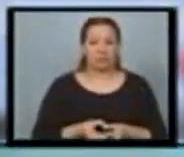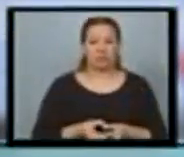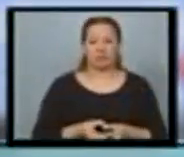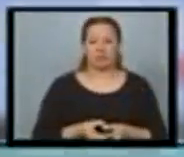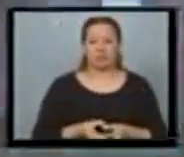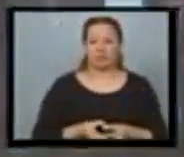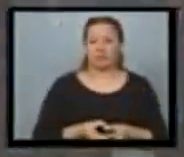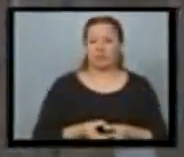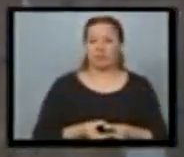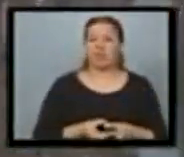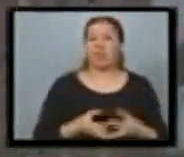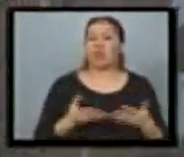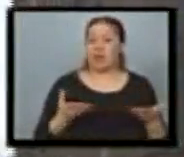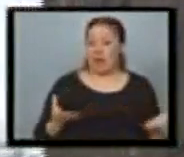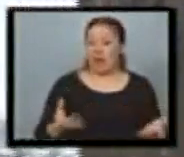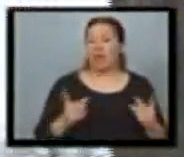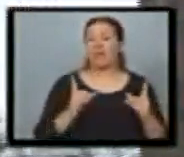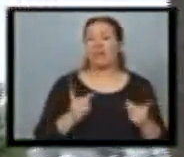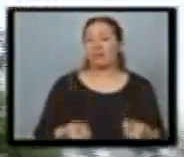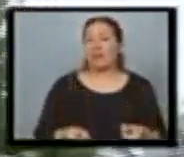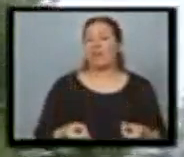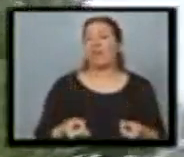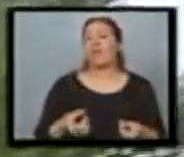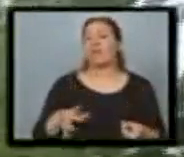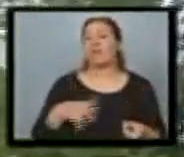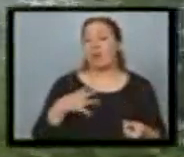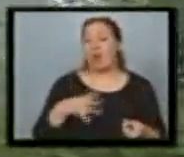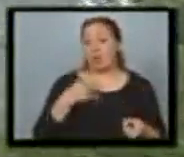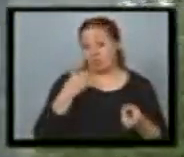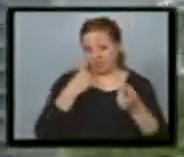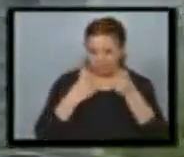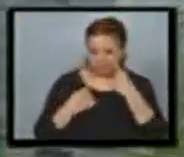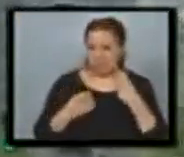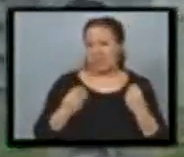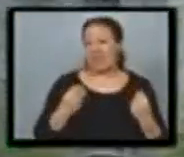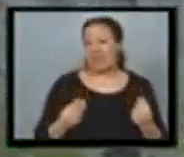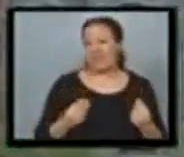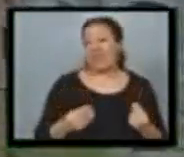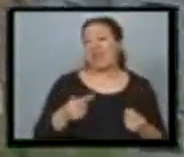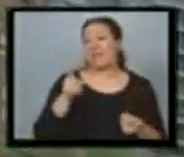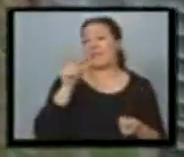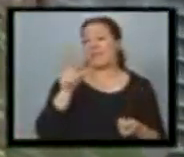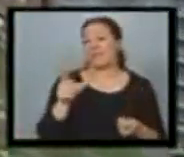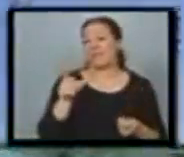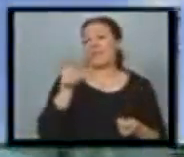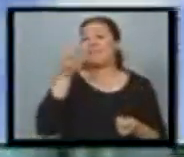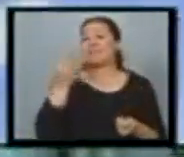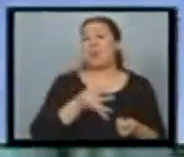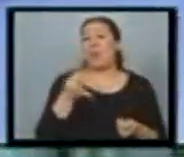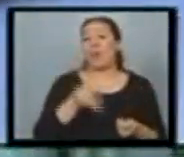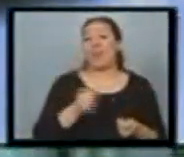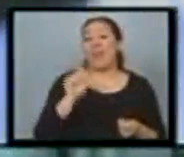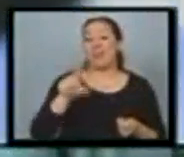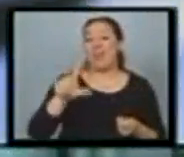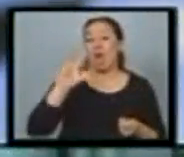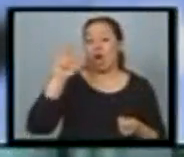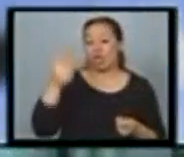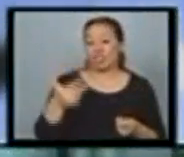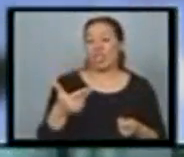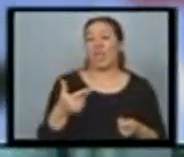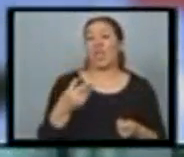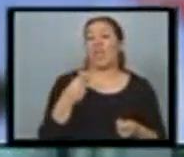Claro, Romina. Y otra de las medidas preventivas que adoptó el personal de seguridad del hotel